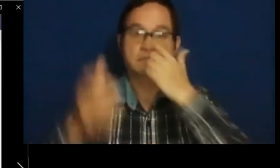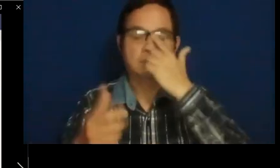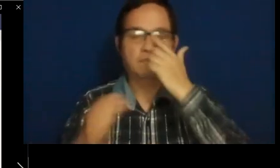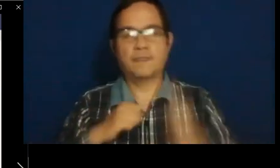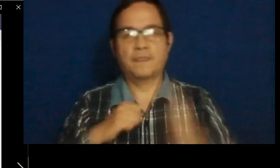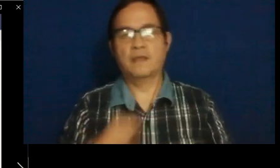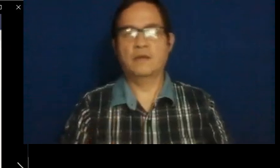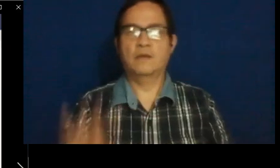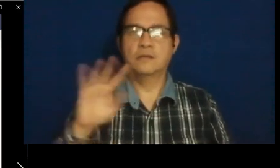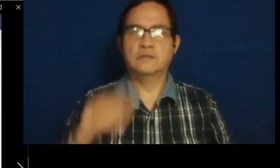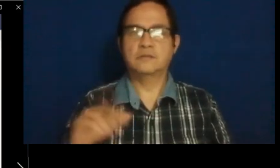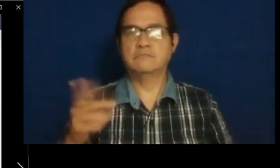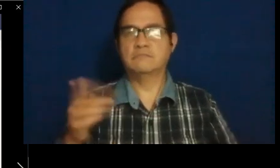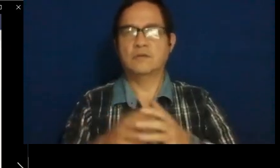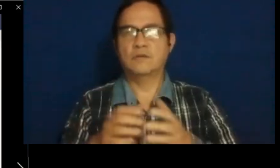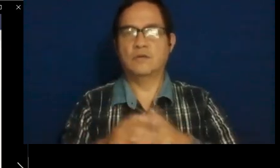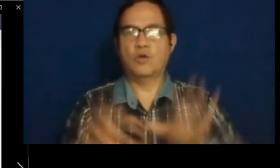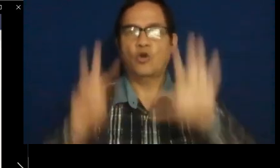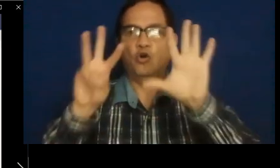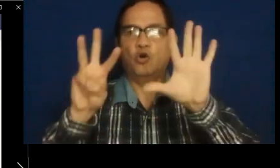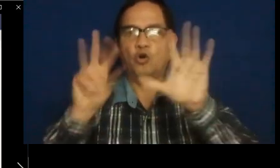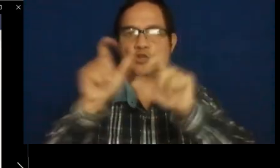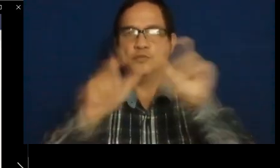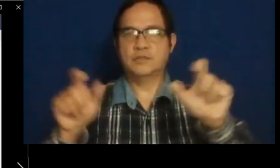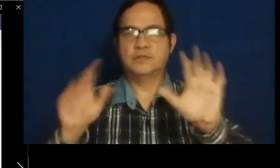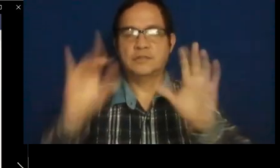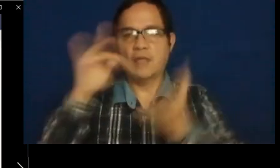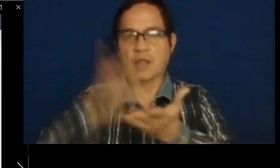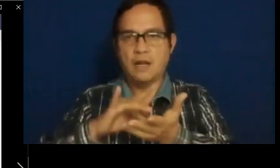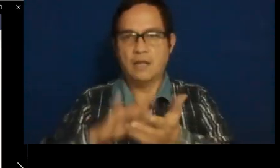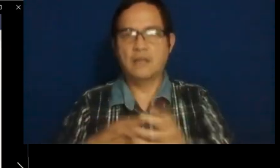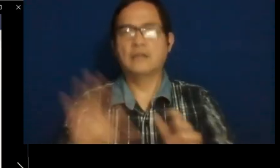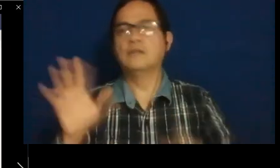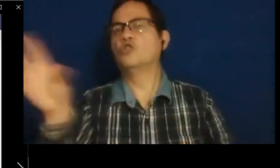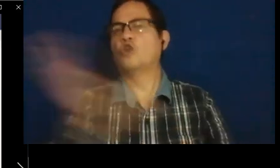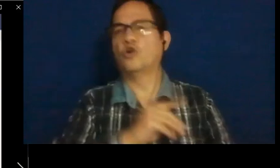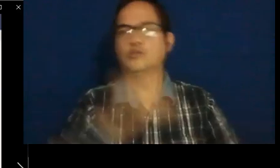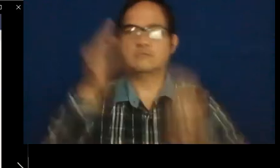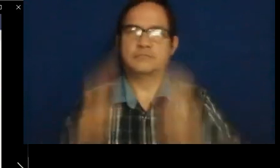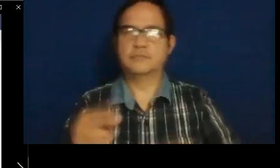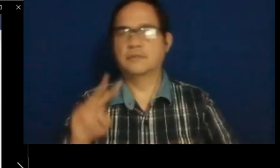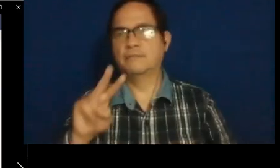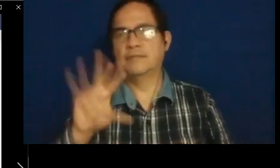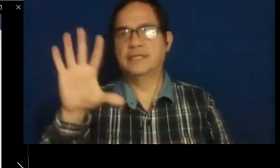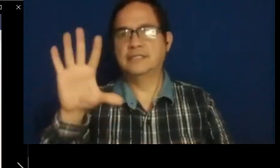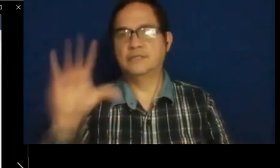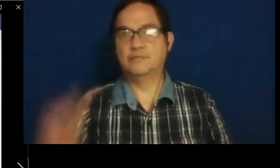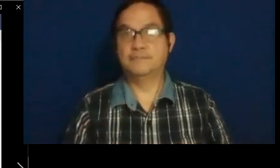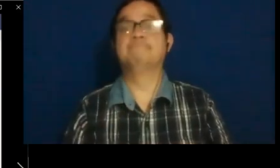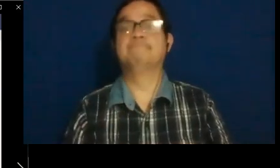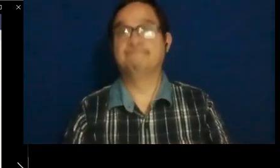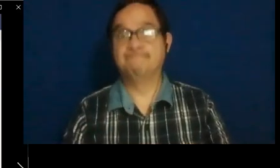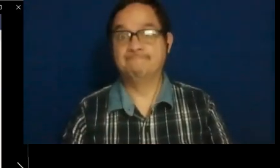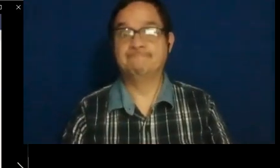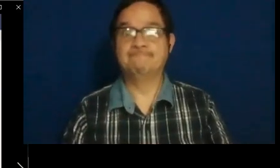tenemos? Tenemos 4, 5, 6, 7, tengo como 8 personas presentes nomás, de 25 casi 30 que se matricularon. Entonces,